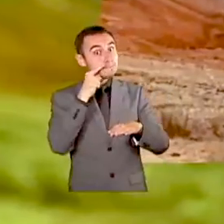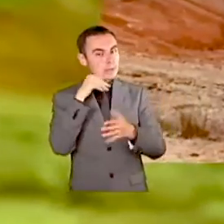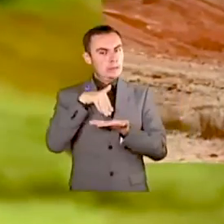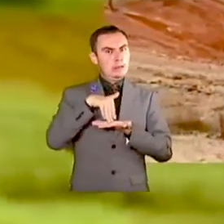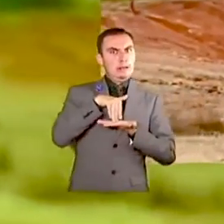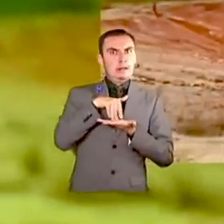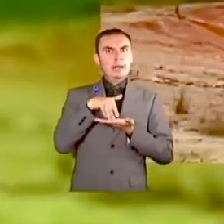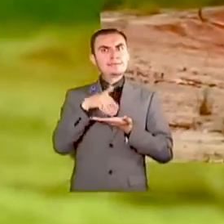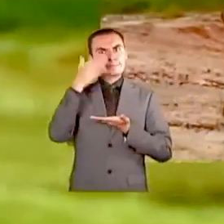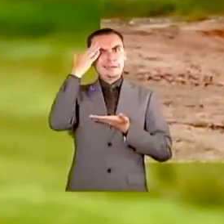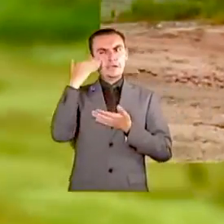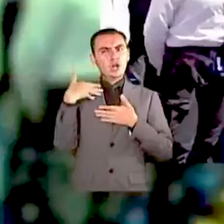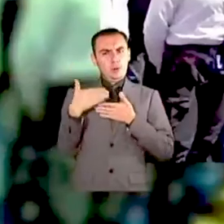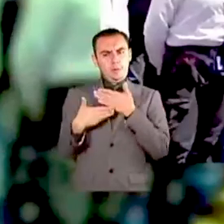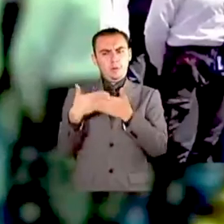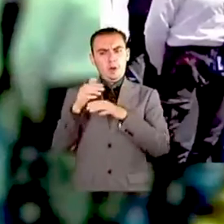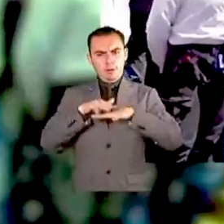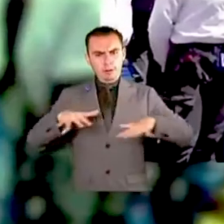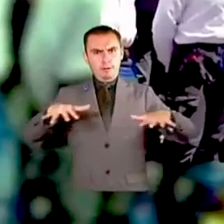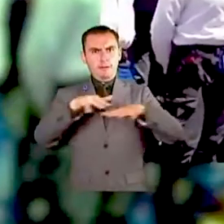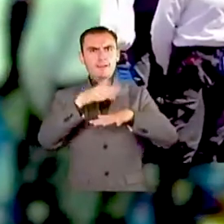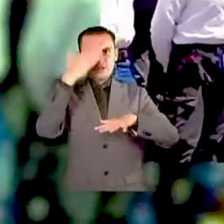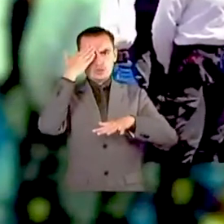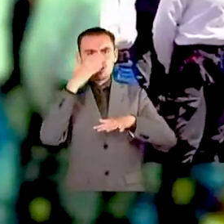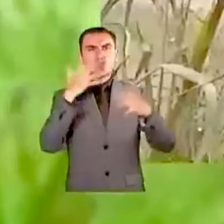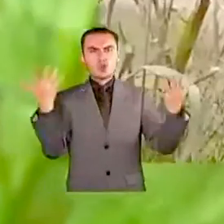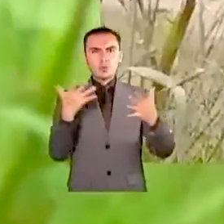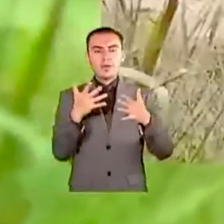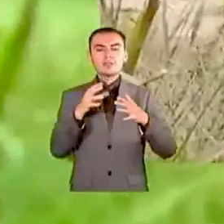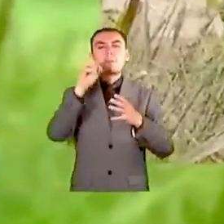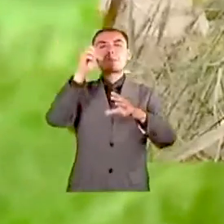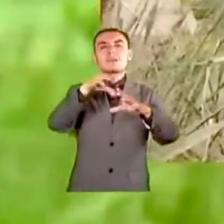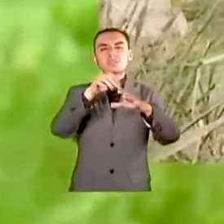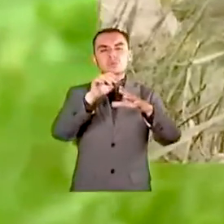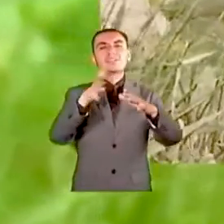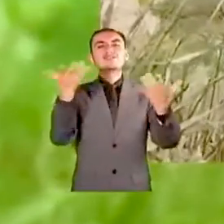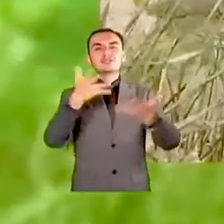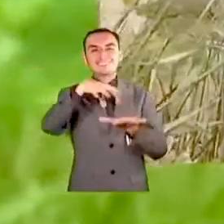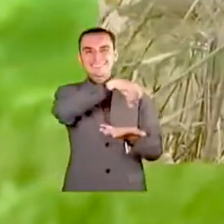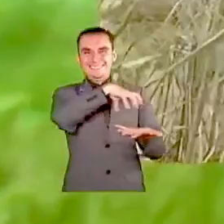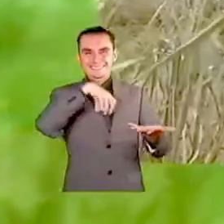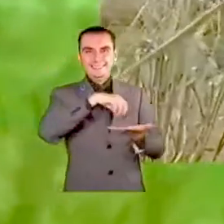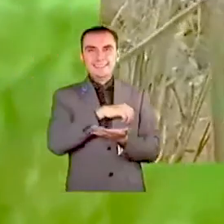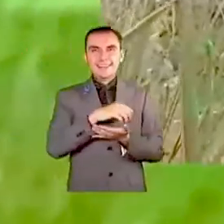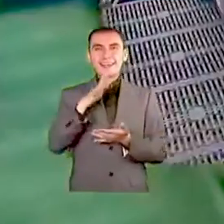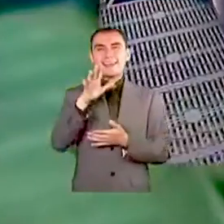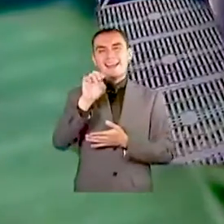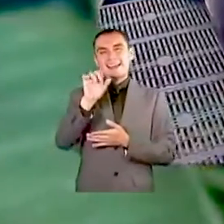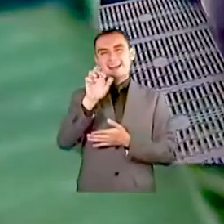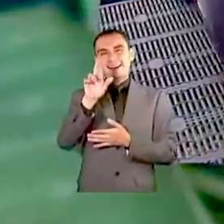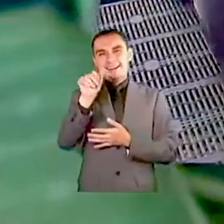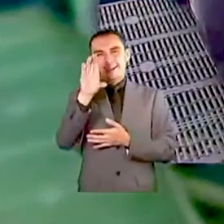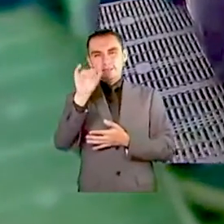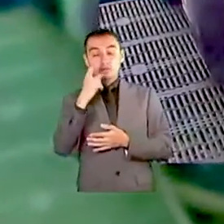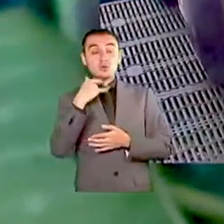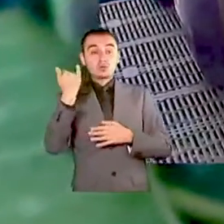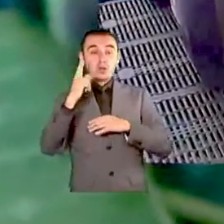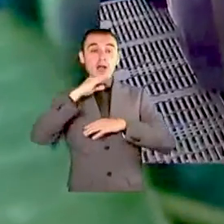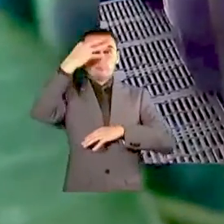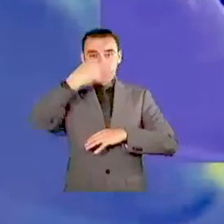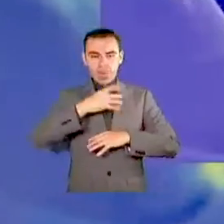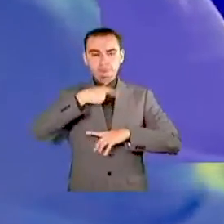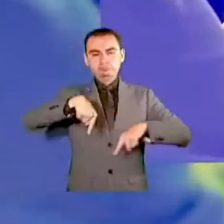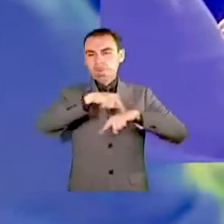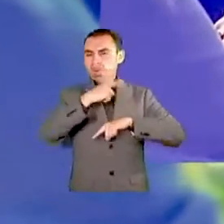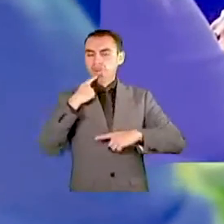las adecuaciones para continuar disponiendo en el relleno sanitario El Carrasco en Santander, pese a la orden judicial de su cierre definitivo.